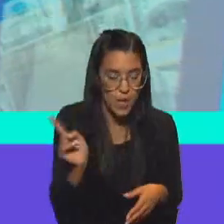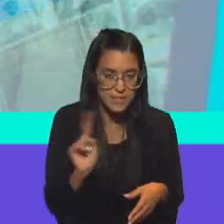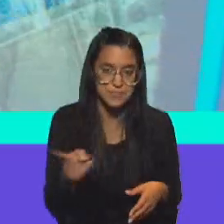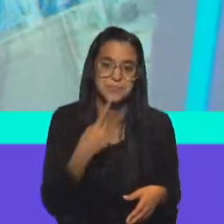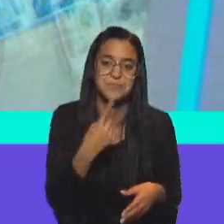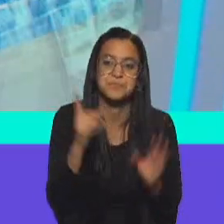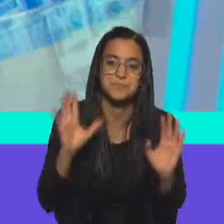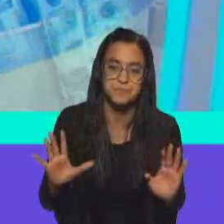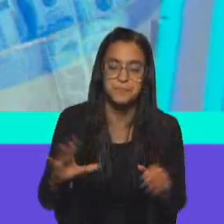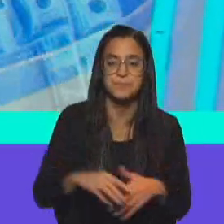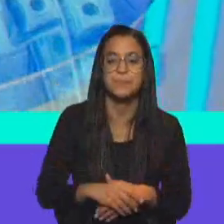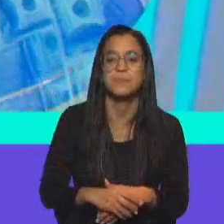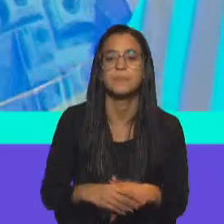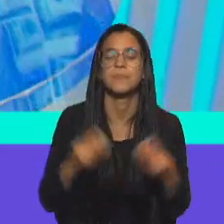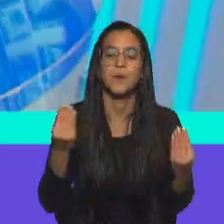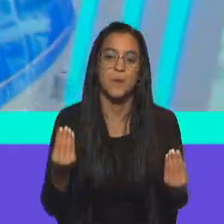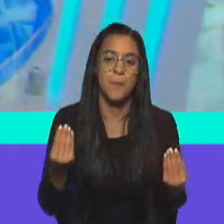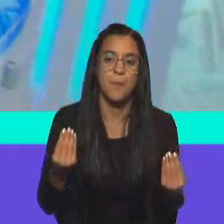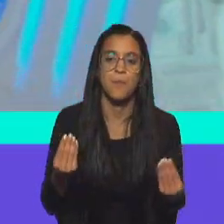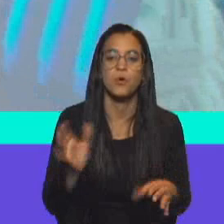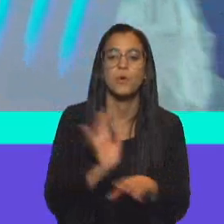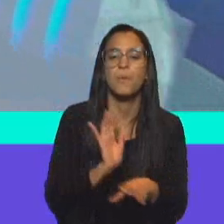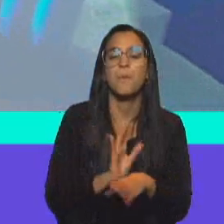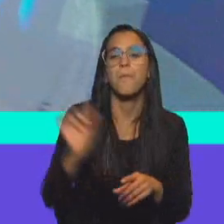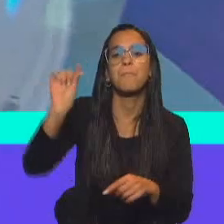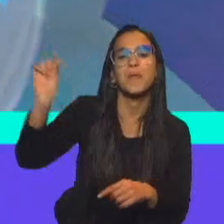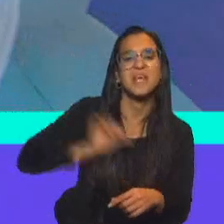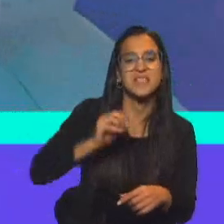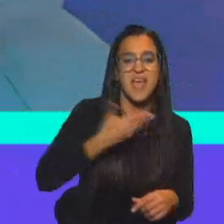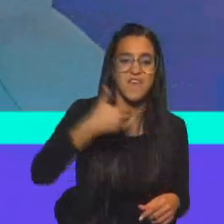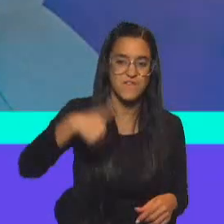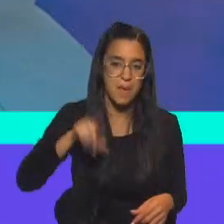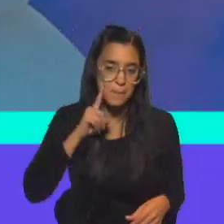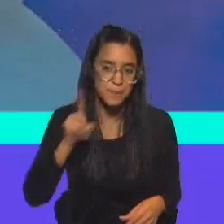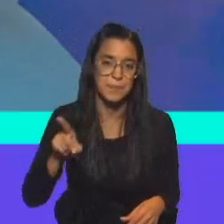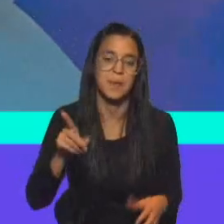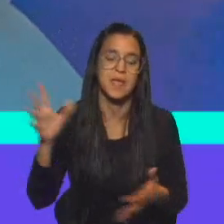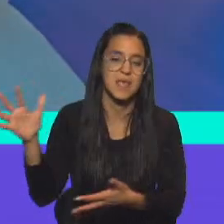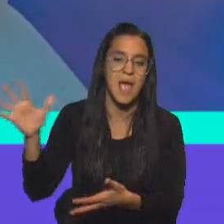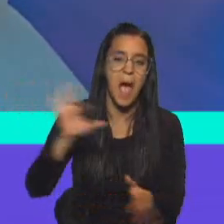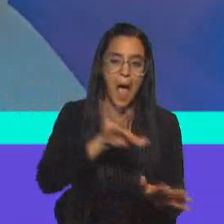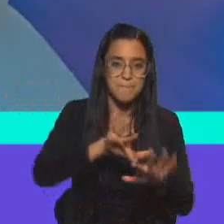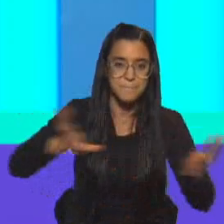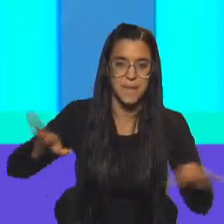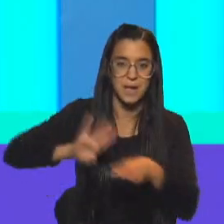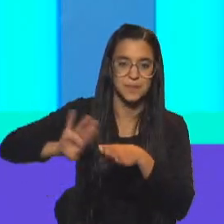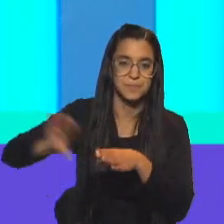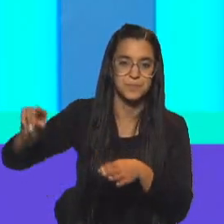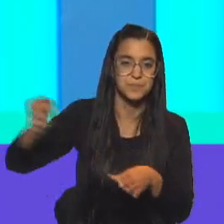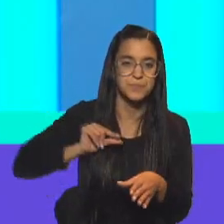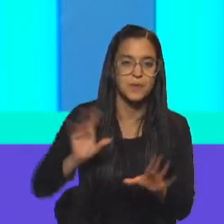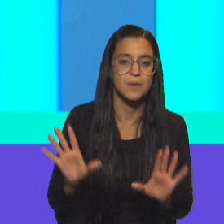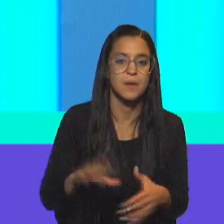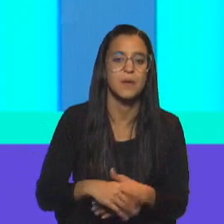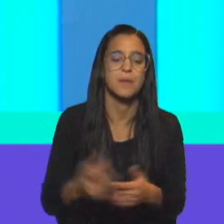te lo definen porque bueno no no es el préstamo del fmi en la otra línea que si quieres pues conversamos en que anda